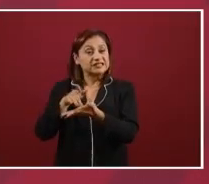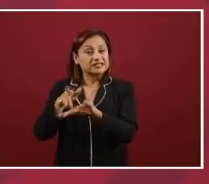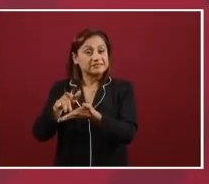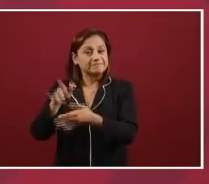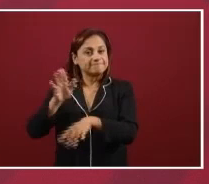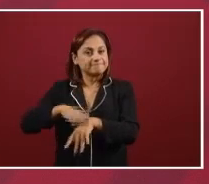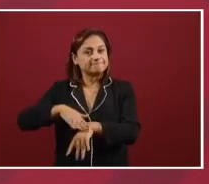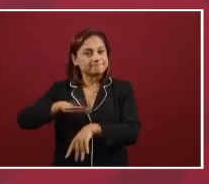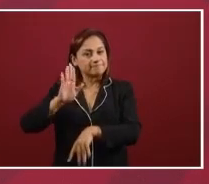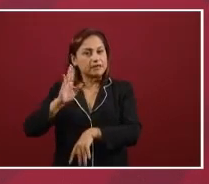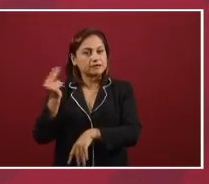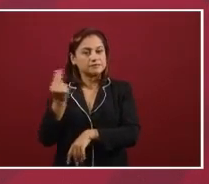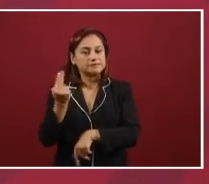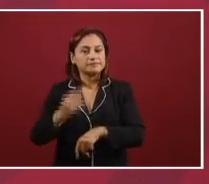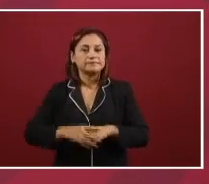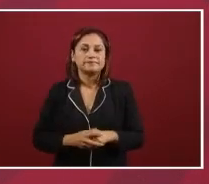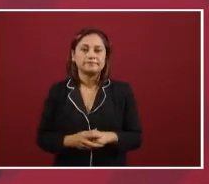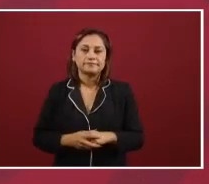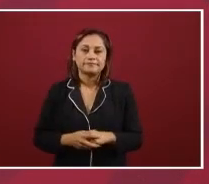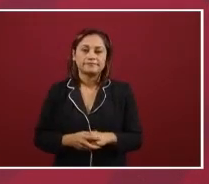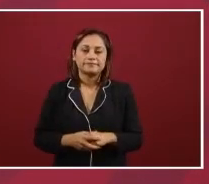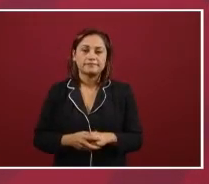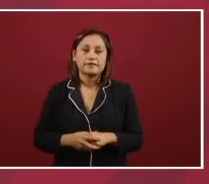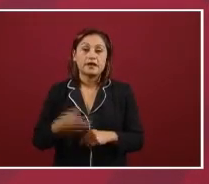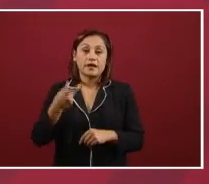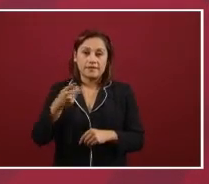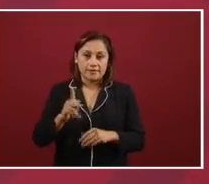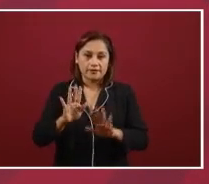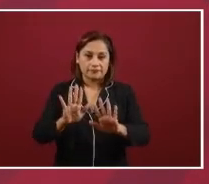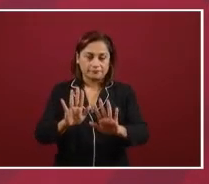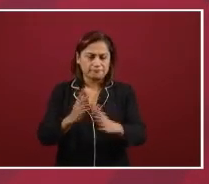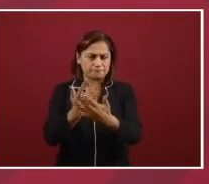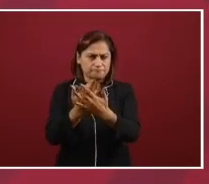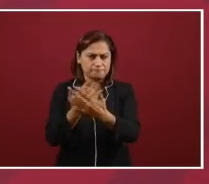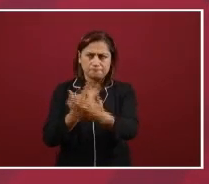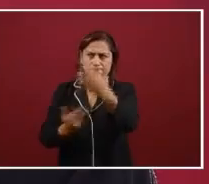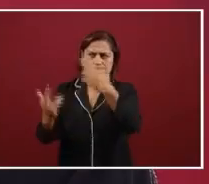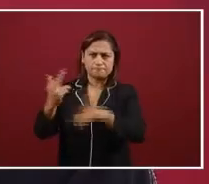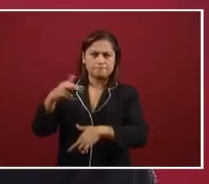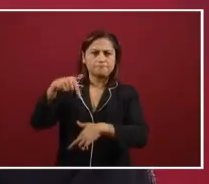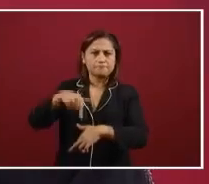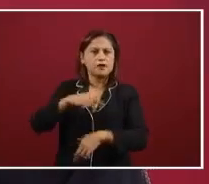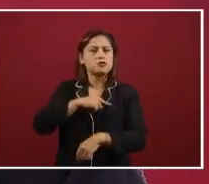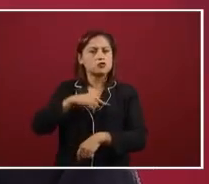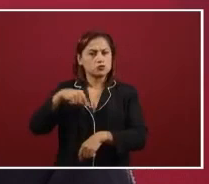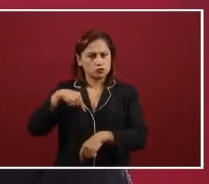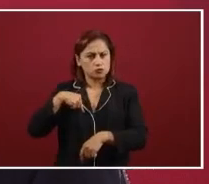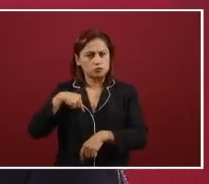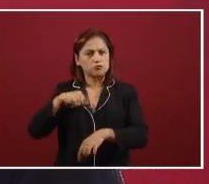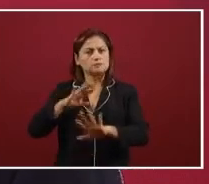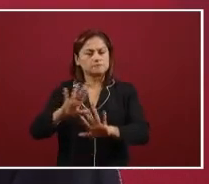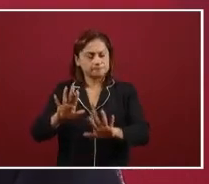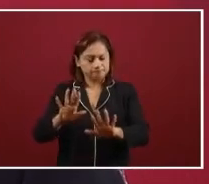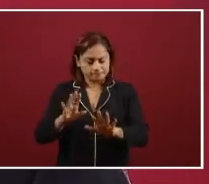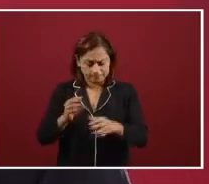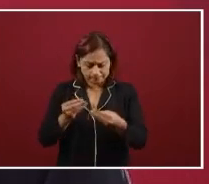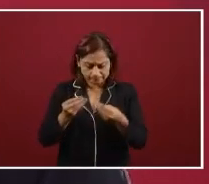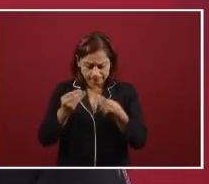pero que ahora que regresen nos vamos a poner al corriente, ahora que regresen